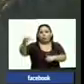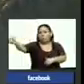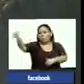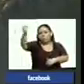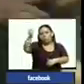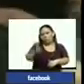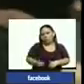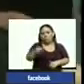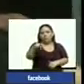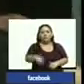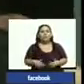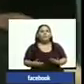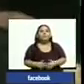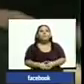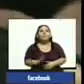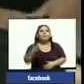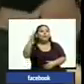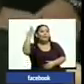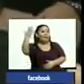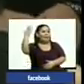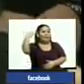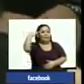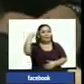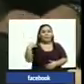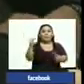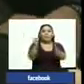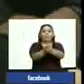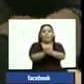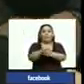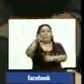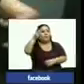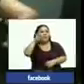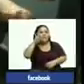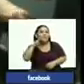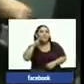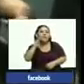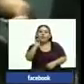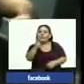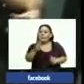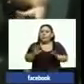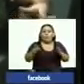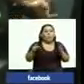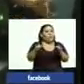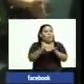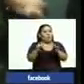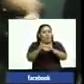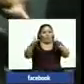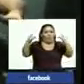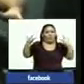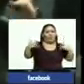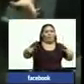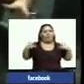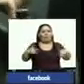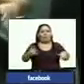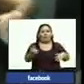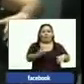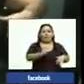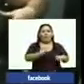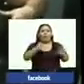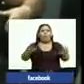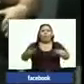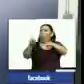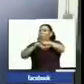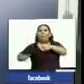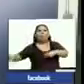extradición en su contra. La exesposa de Funes, Cartagena, Banda Pignato, también tuvo que limpiarse las salpicaduras judiciales sola, tras la huida